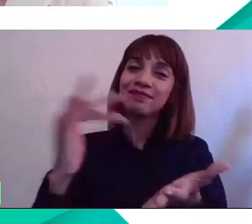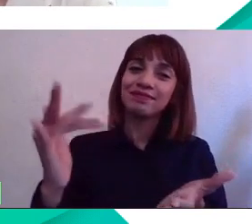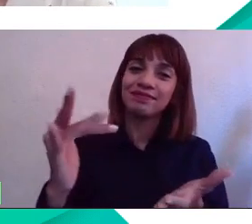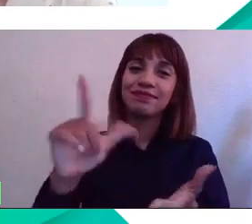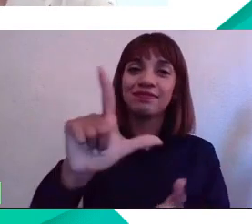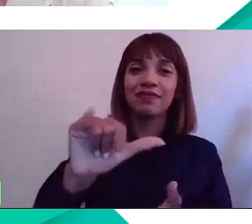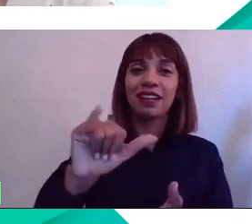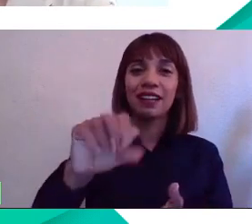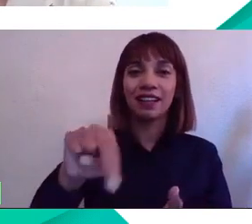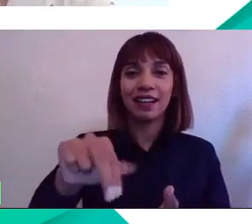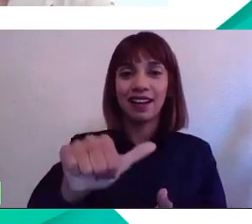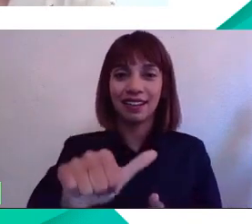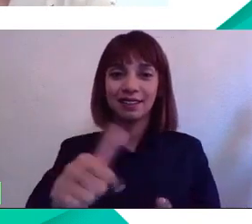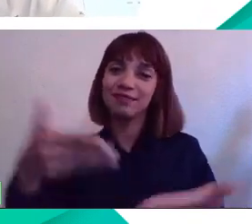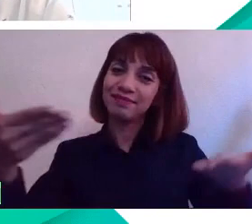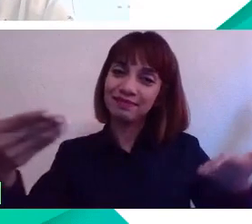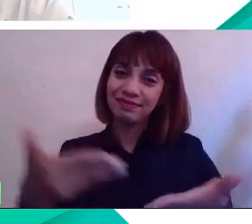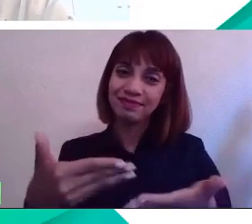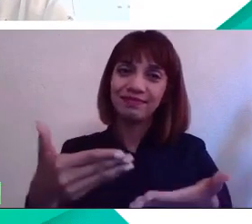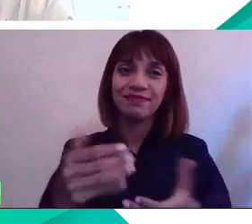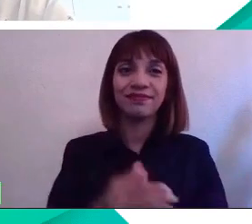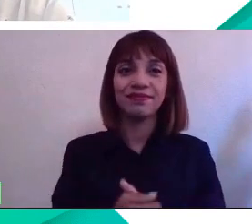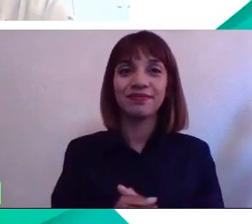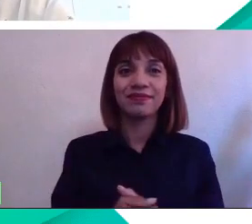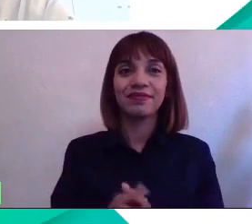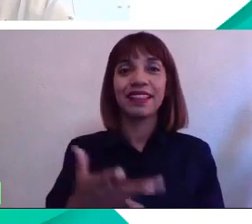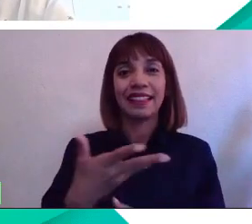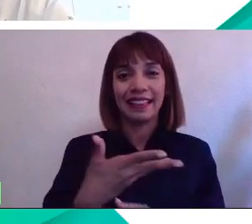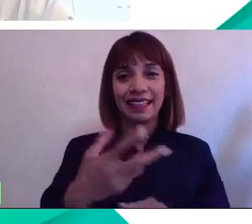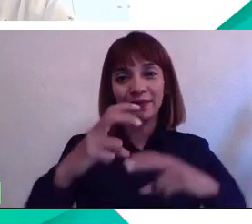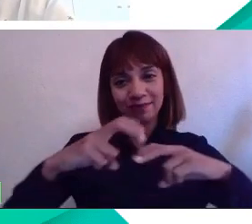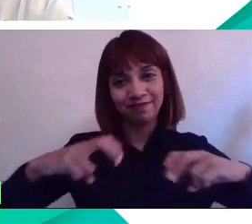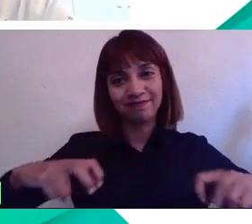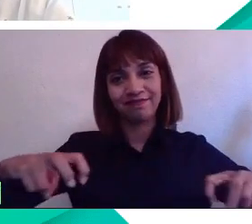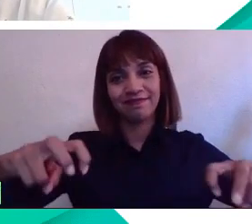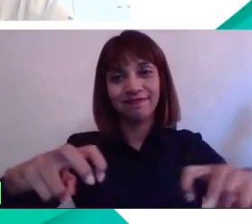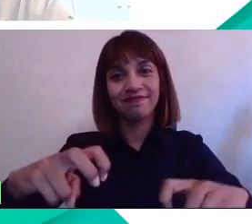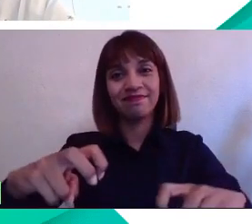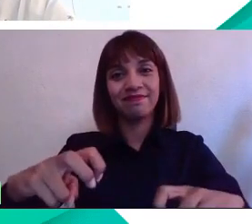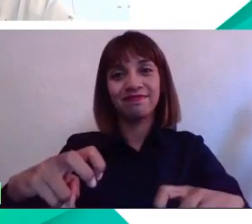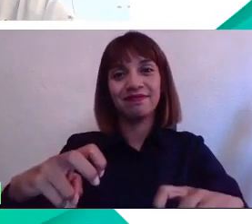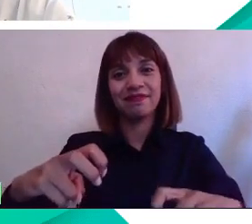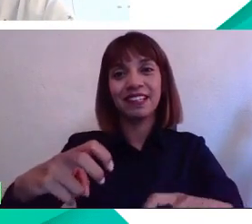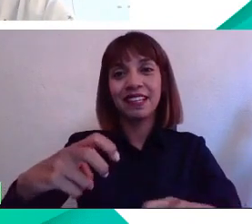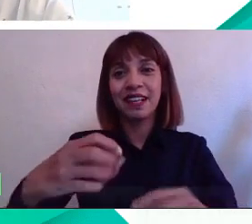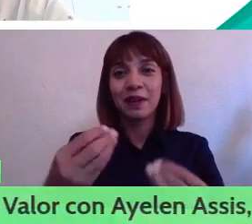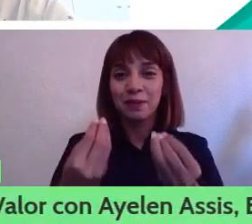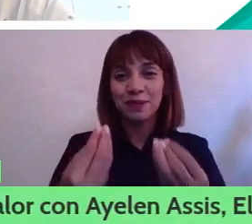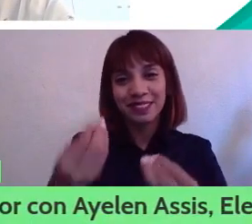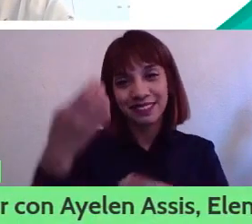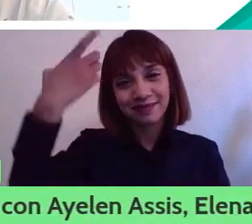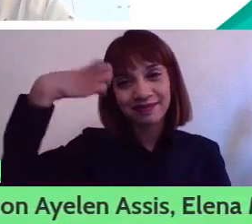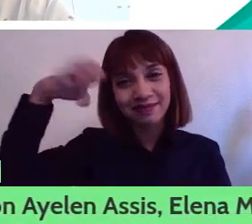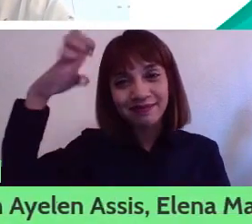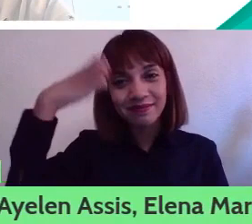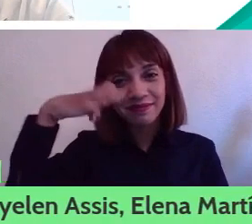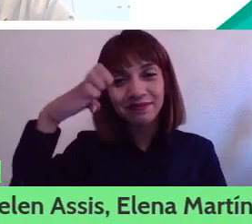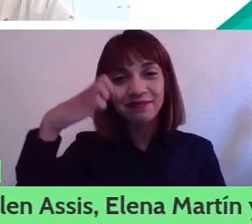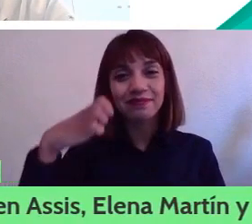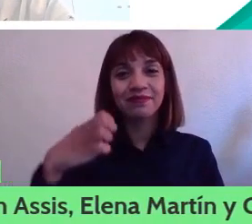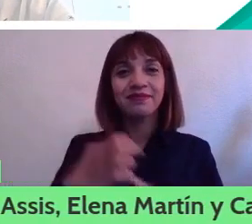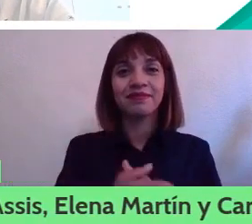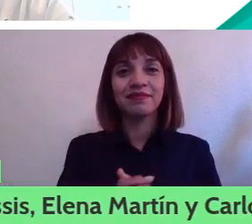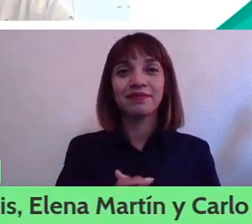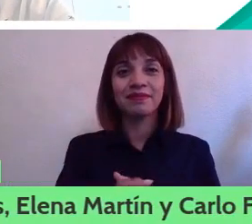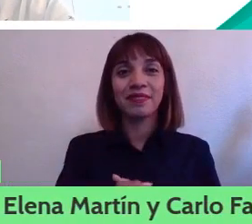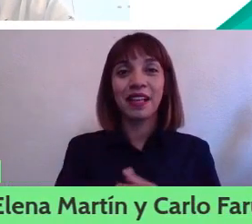buena presentación. Bueno, como ven, tenemos un panel con speakers muy experimentados, pero sobre todo muy comprometidos, muy contentos y